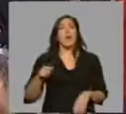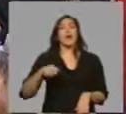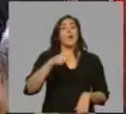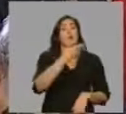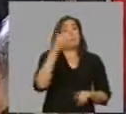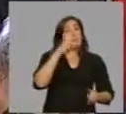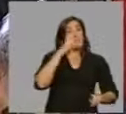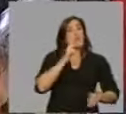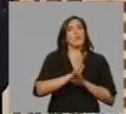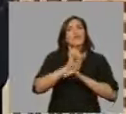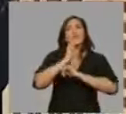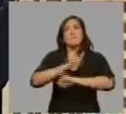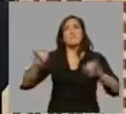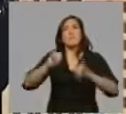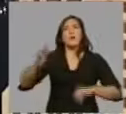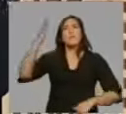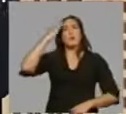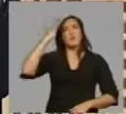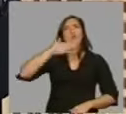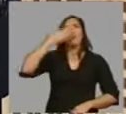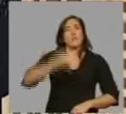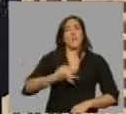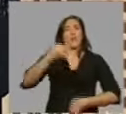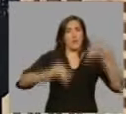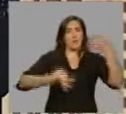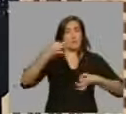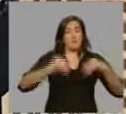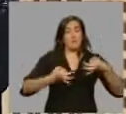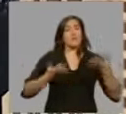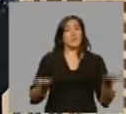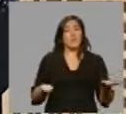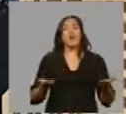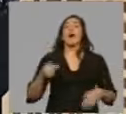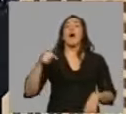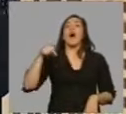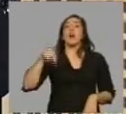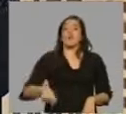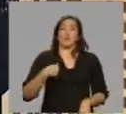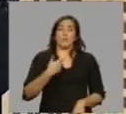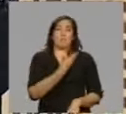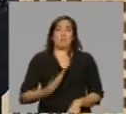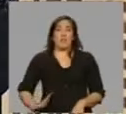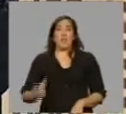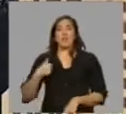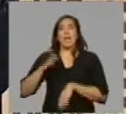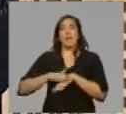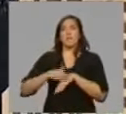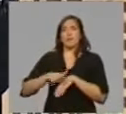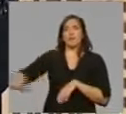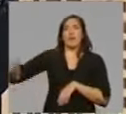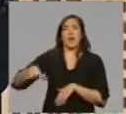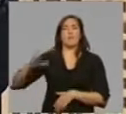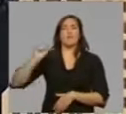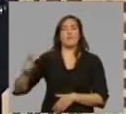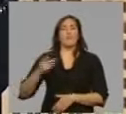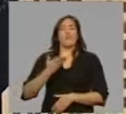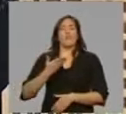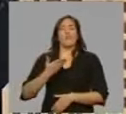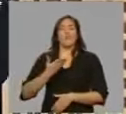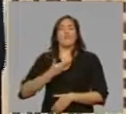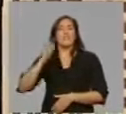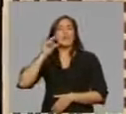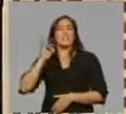y de justicia. Pero también me siento responsable como comandante en jefe de las Fuerzas Armadas de la República Argentina